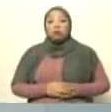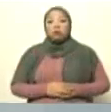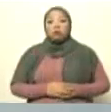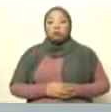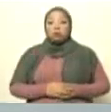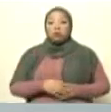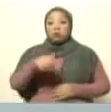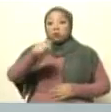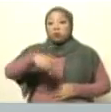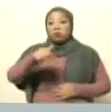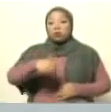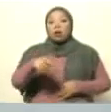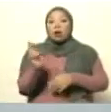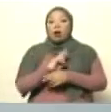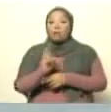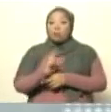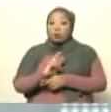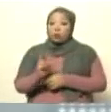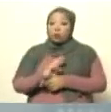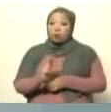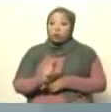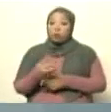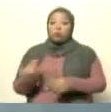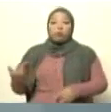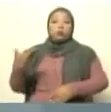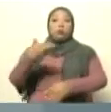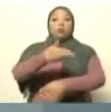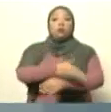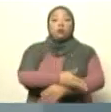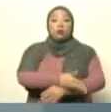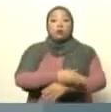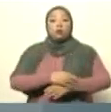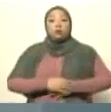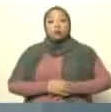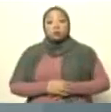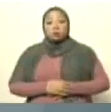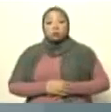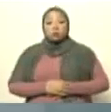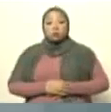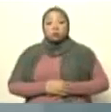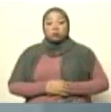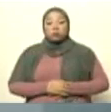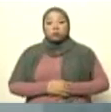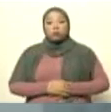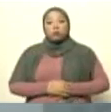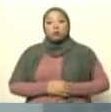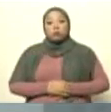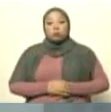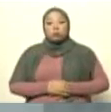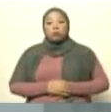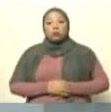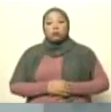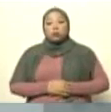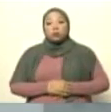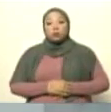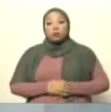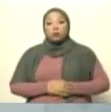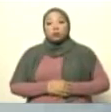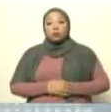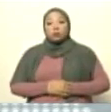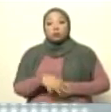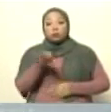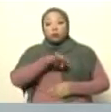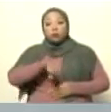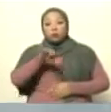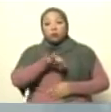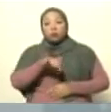estos. Inmediatamente tuvo que salir el Consejo Nacional Electoral de la época a dar